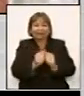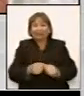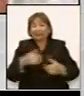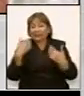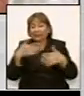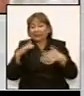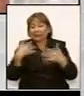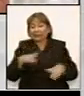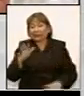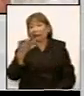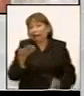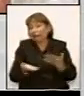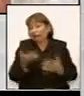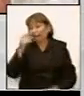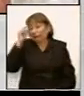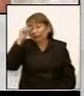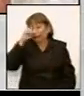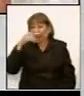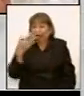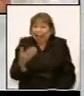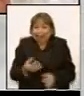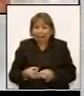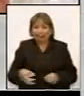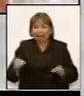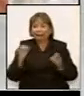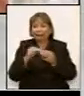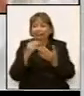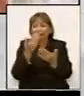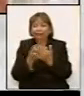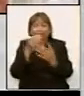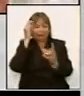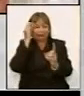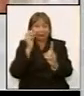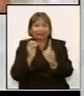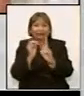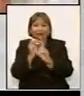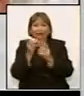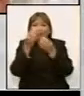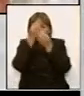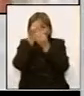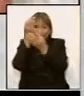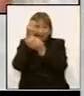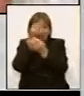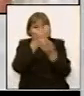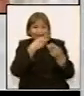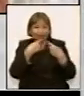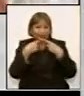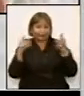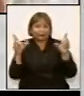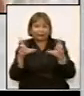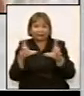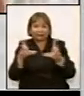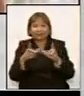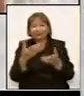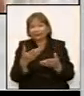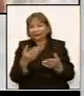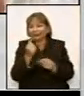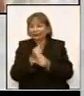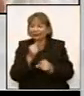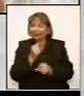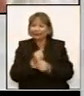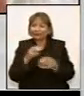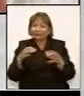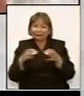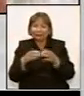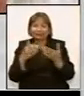poco complicado, pero lo importante es lograr ese objetivo de llevar la información y el trabajo que viene realizando el